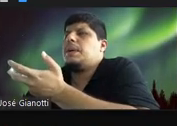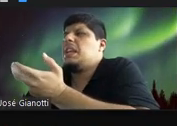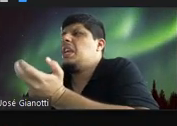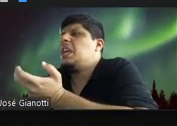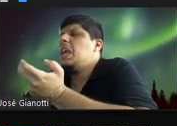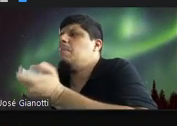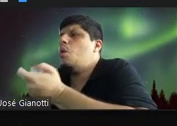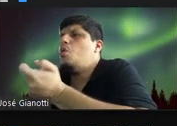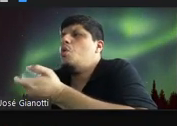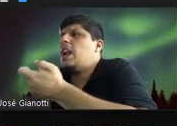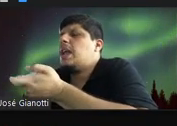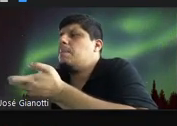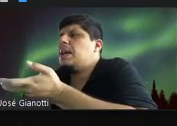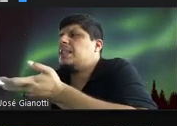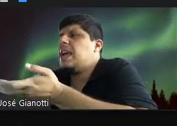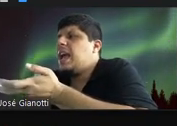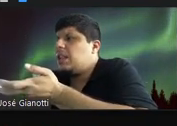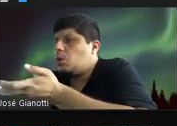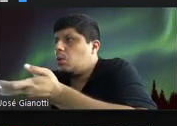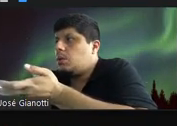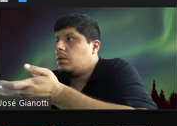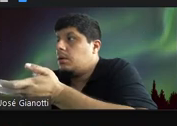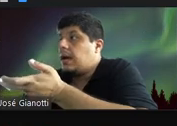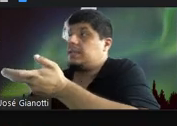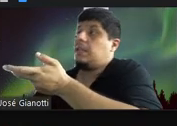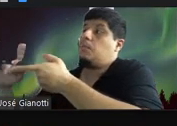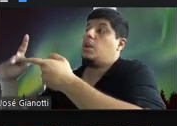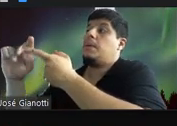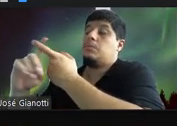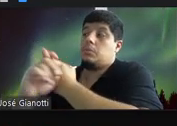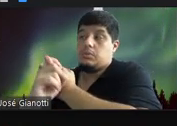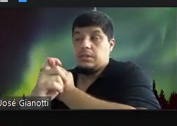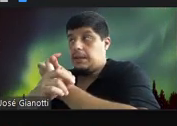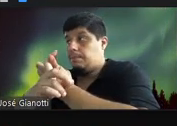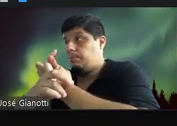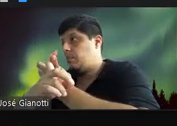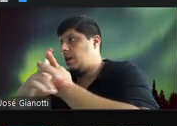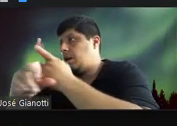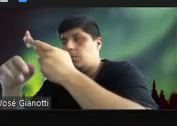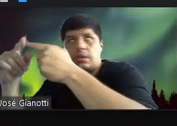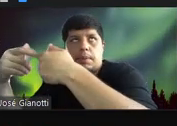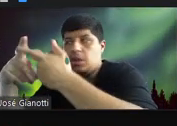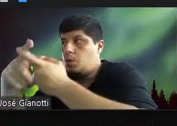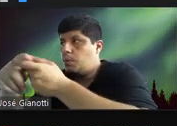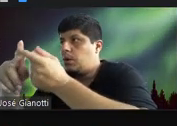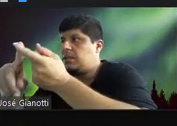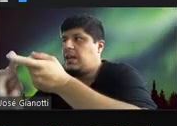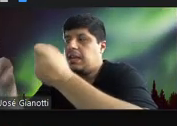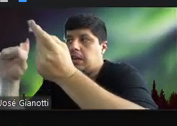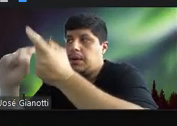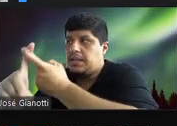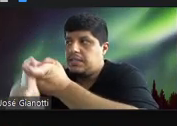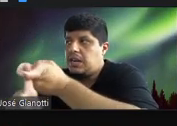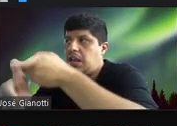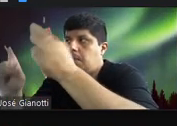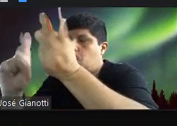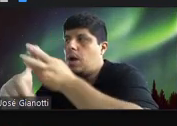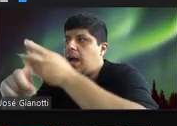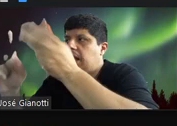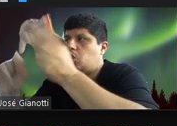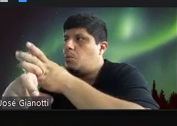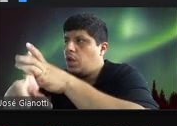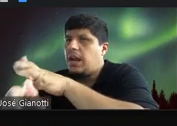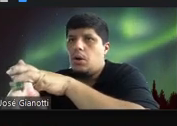quieren saber. ¿Y qué involucra que pasen a alto? Hace tiempo ya habíamos aprendido un poco acerca de nivel